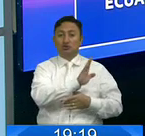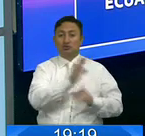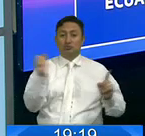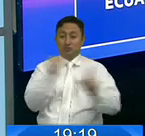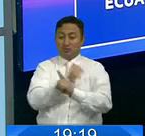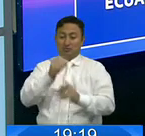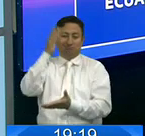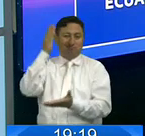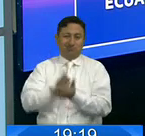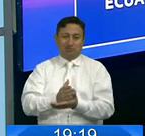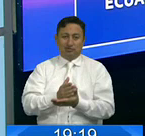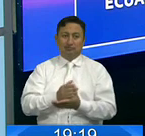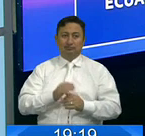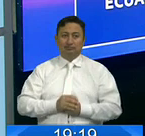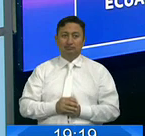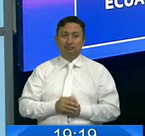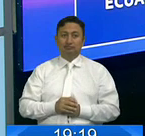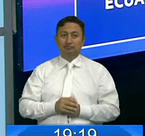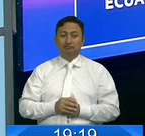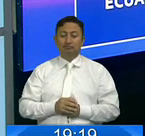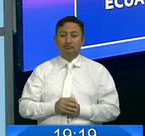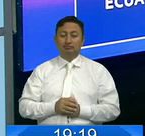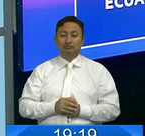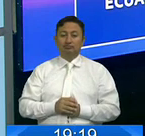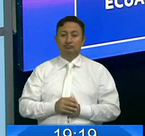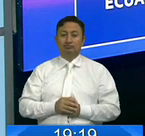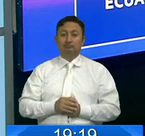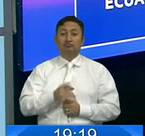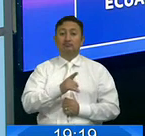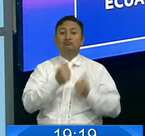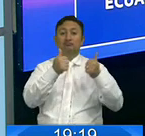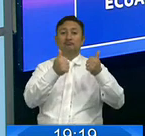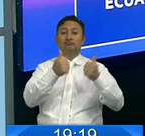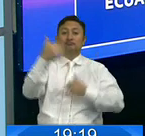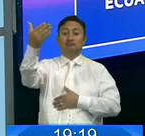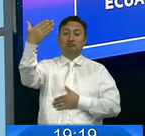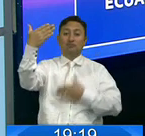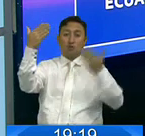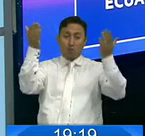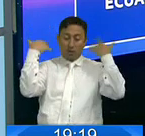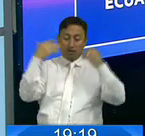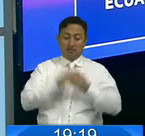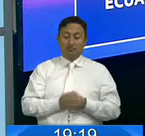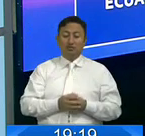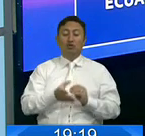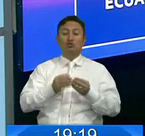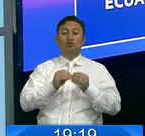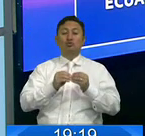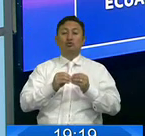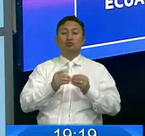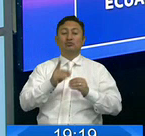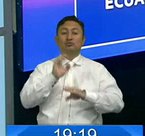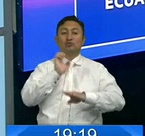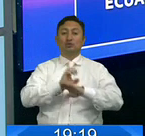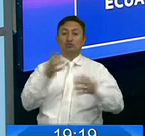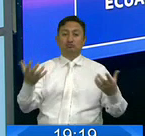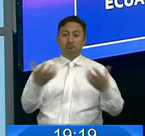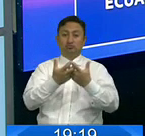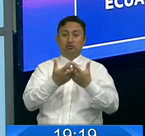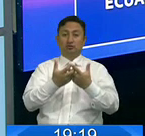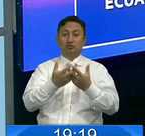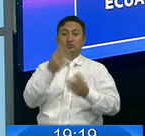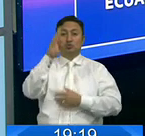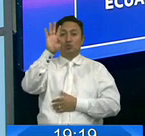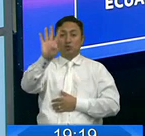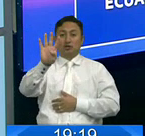la inseguridad formulada por Jorge Villacreces, candidato a la alcaldía de Guayaquil por el Movimiento Ecuatoriano Unido, lista